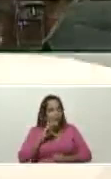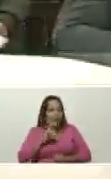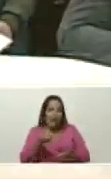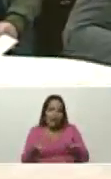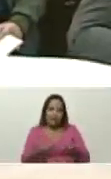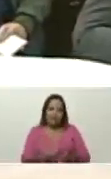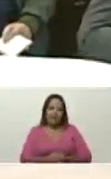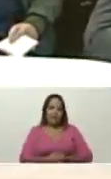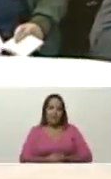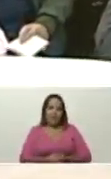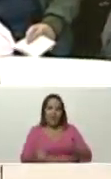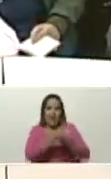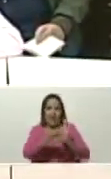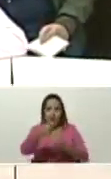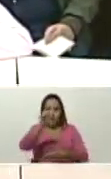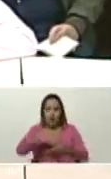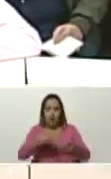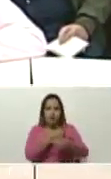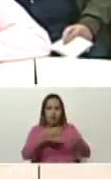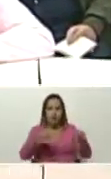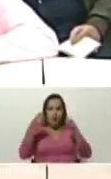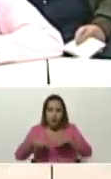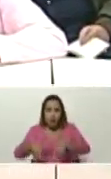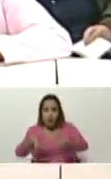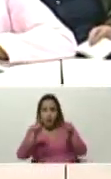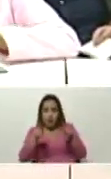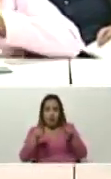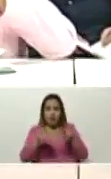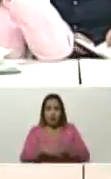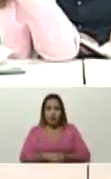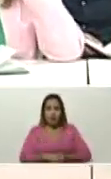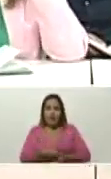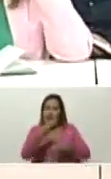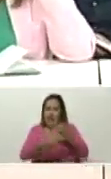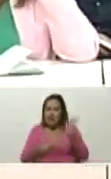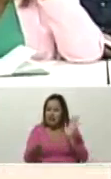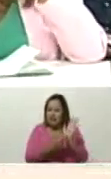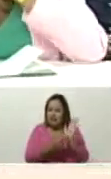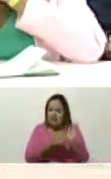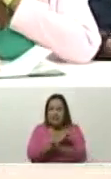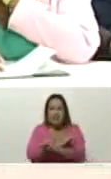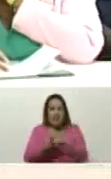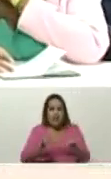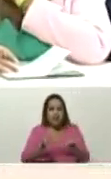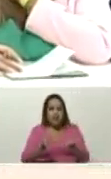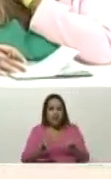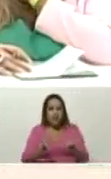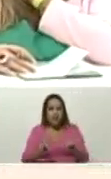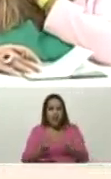Entonces en la ley de contrataciones públicas tenemos la oportunidad de poner ahí y cerrar los grifos que hay.